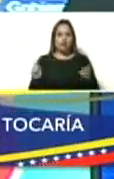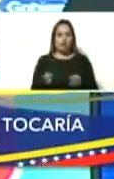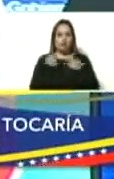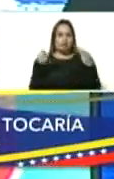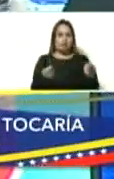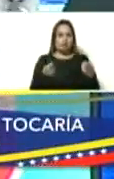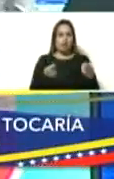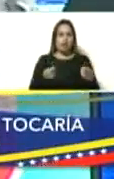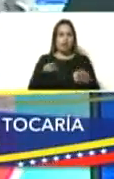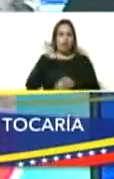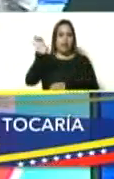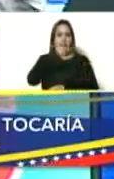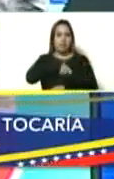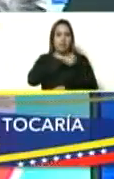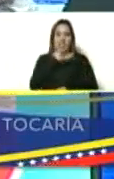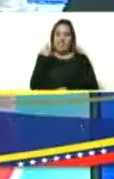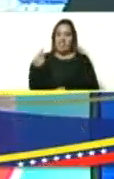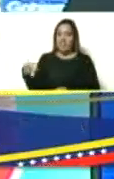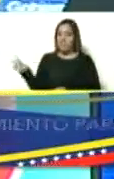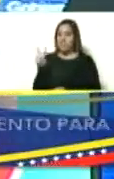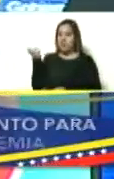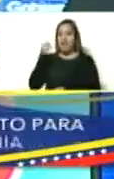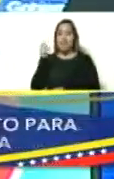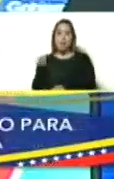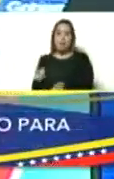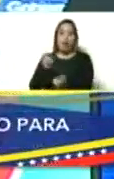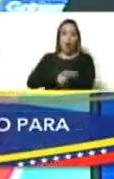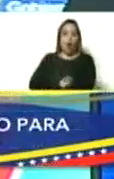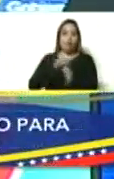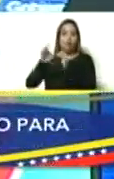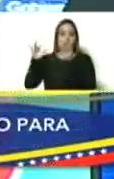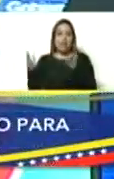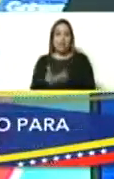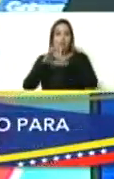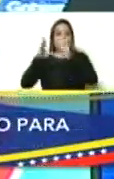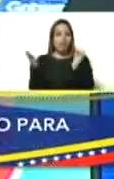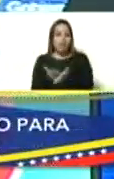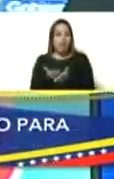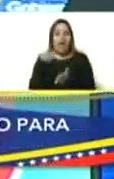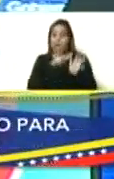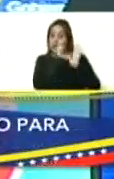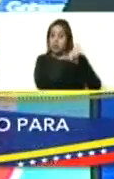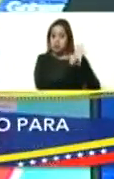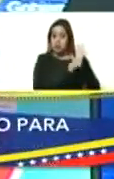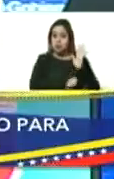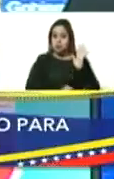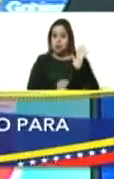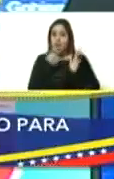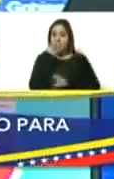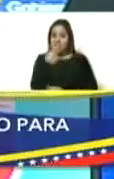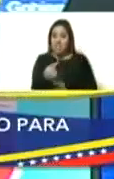España, Venezuela va a ser el epicentro de la pandemia mundial. Ahí quedó escrito. Y lo